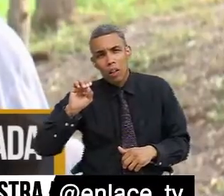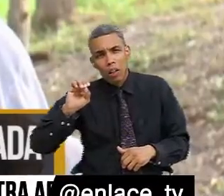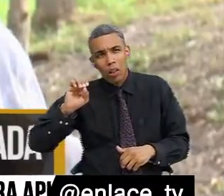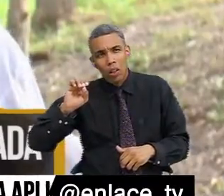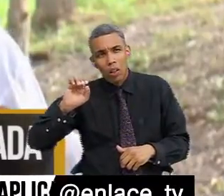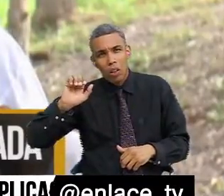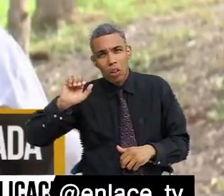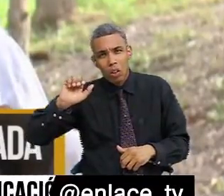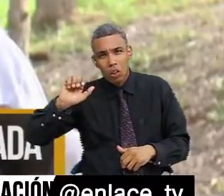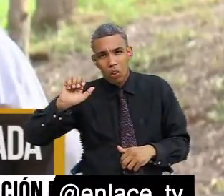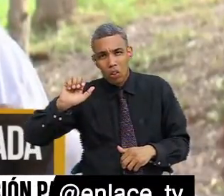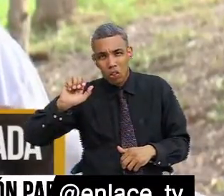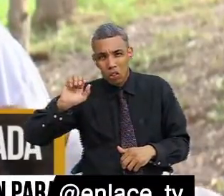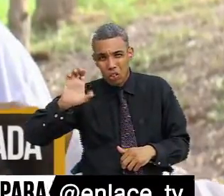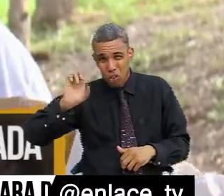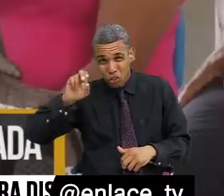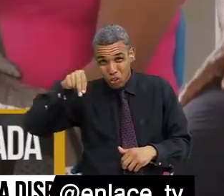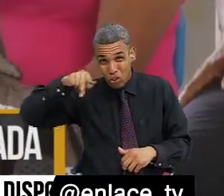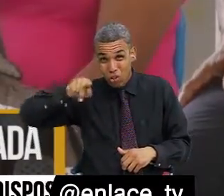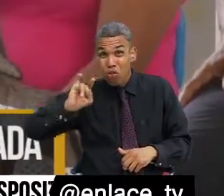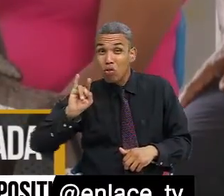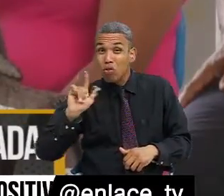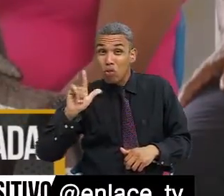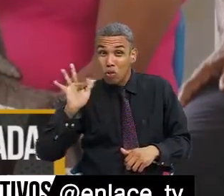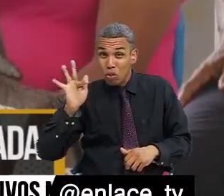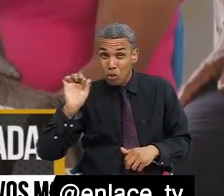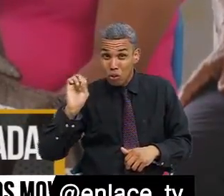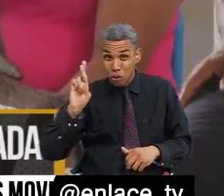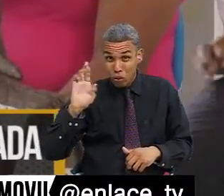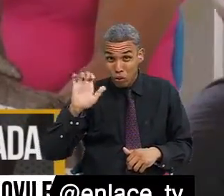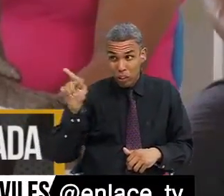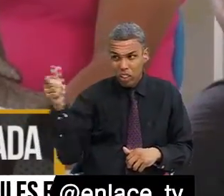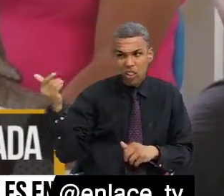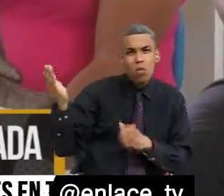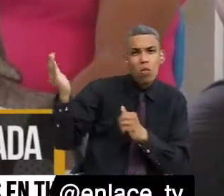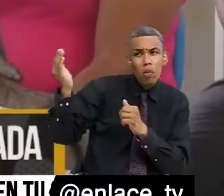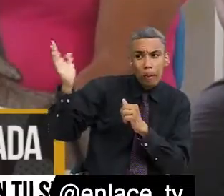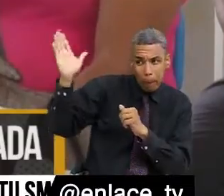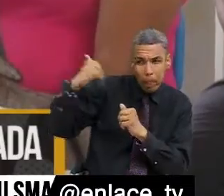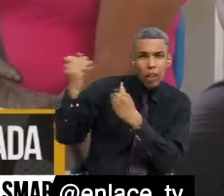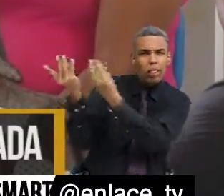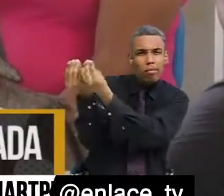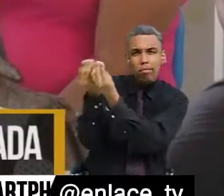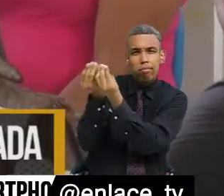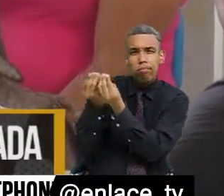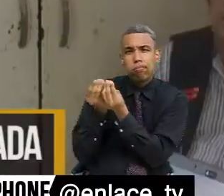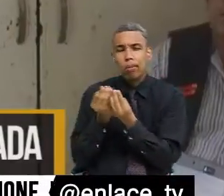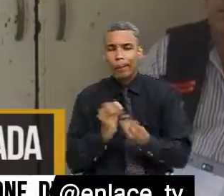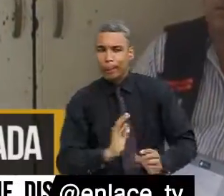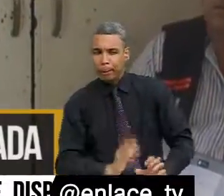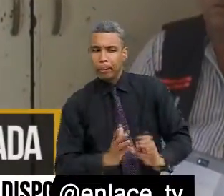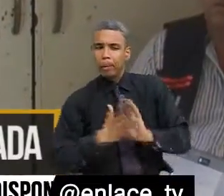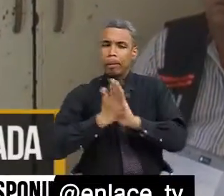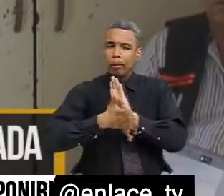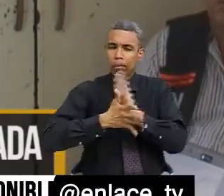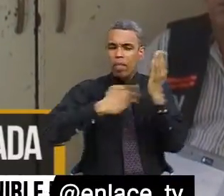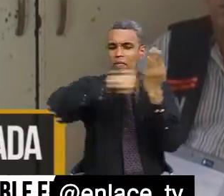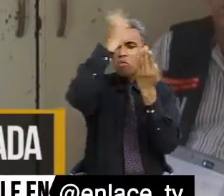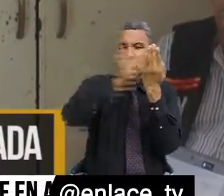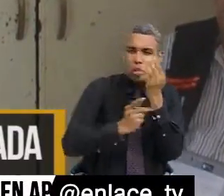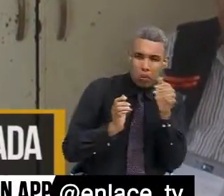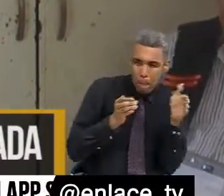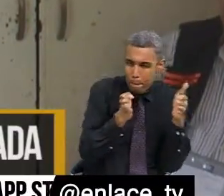consultores de Colombia que van a socializar o van a presentar el estudio de impacto ambiental. Nosotros como comité como